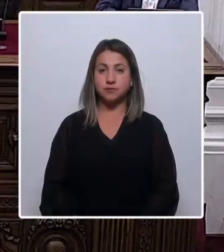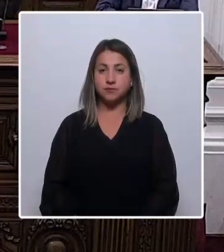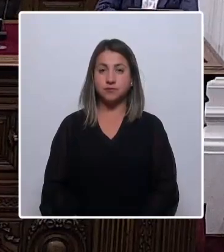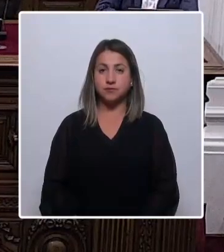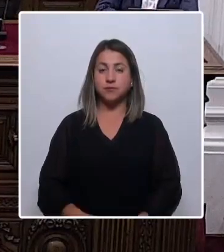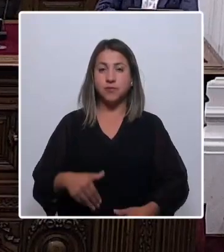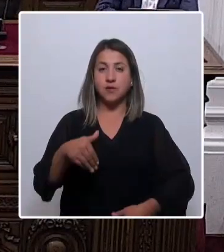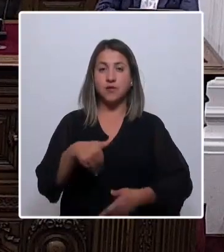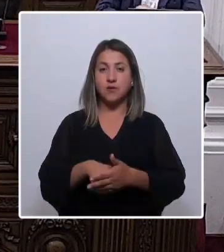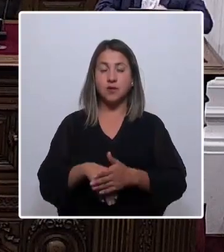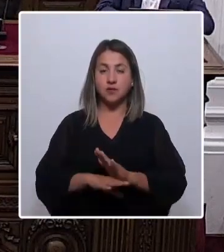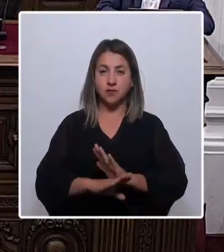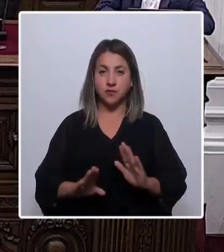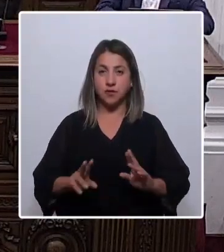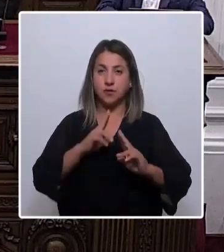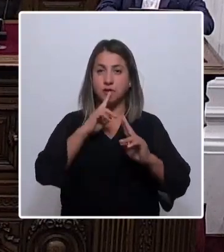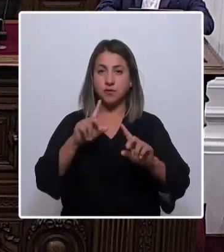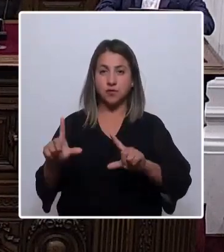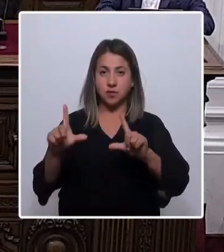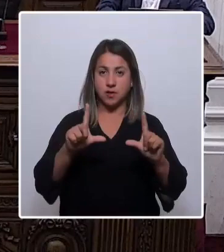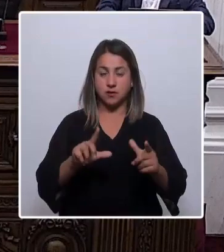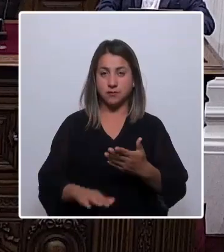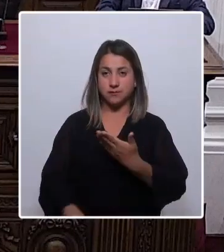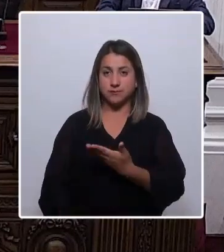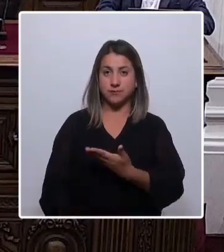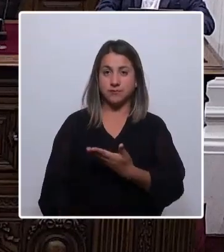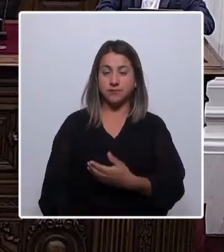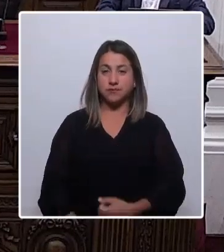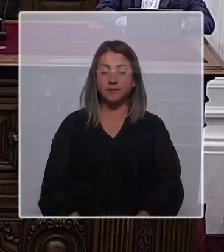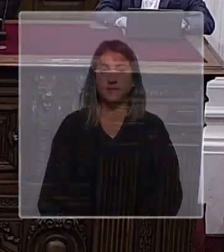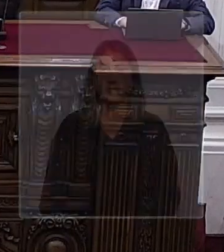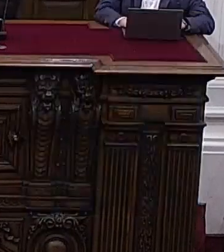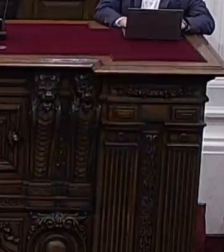Finalizada la votación, resultado.